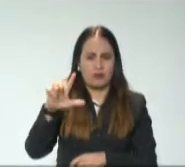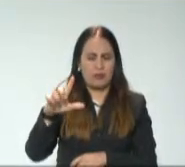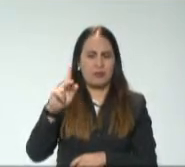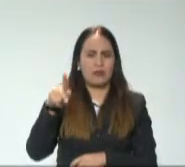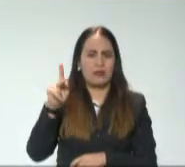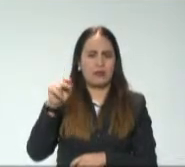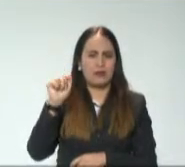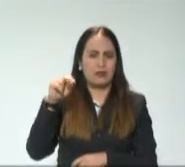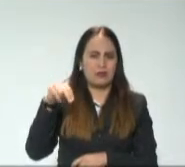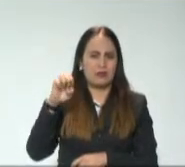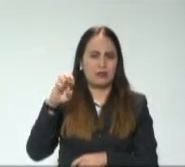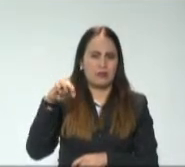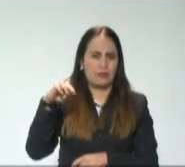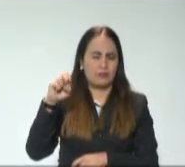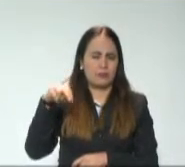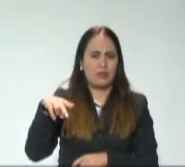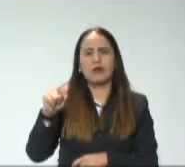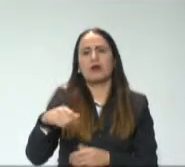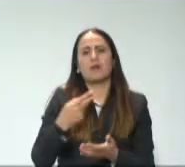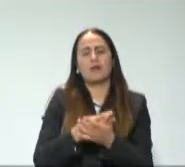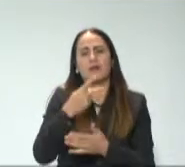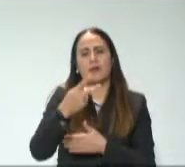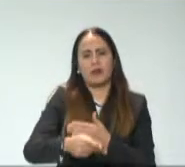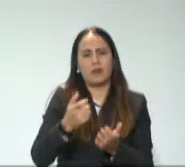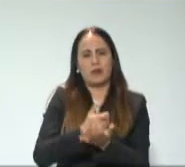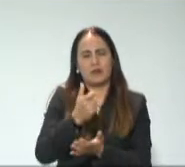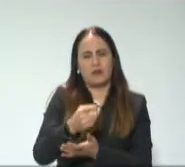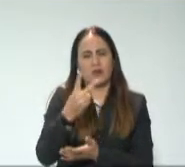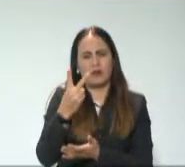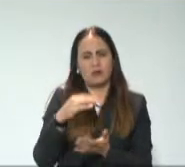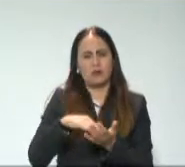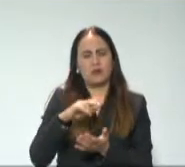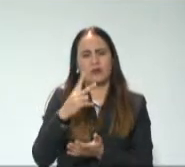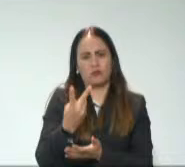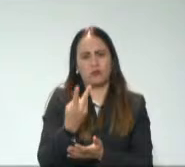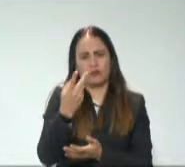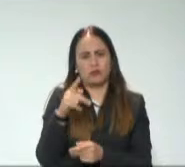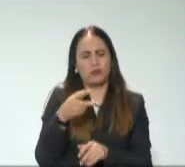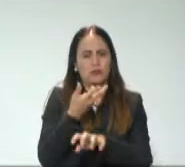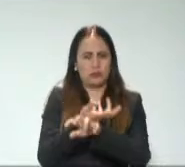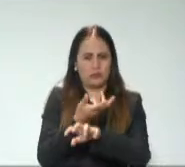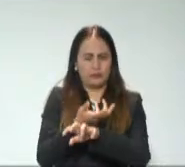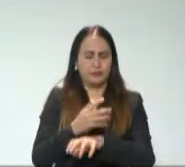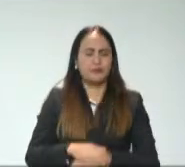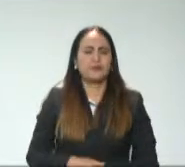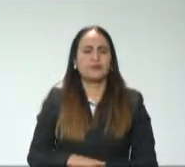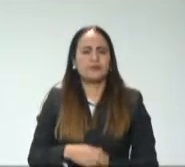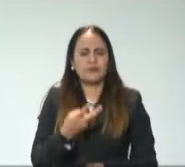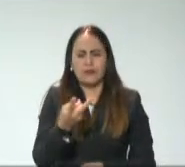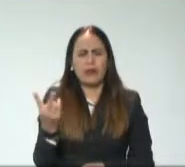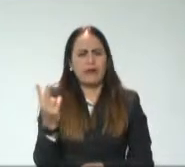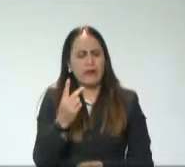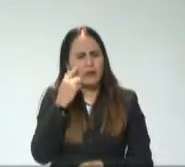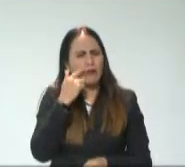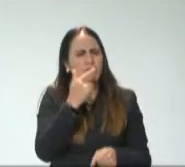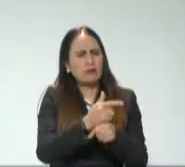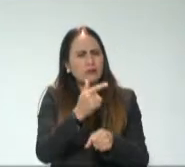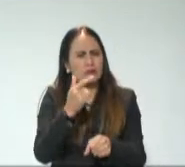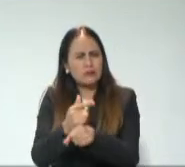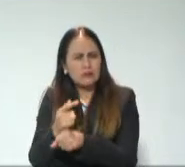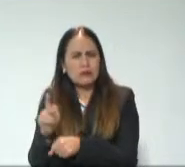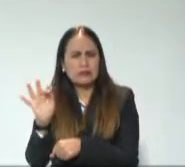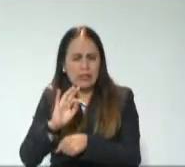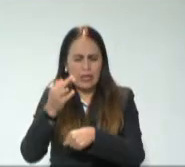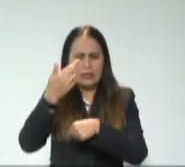Nobel de economía 2002 en la universidad de princeton han identificado que la percepción del